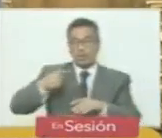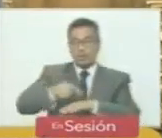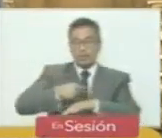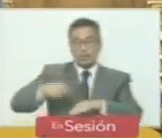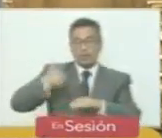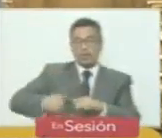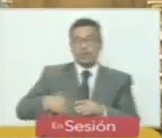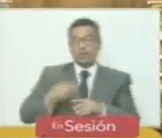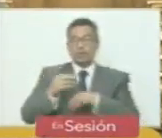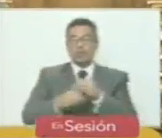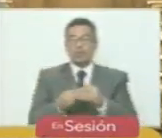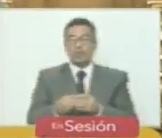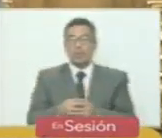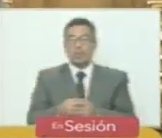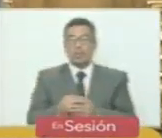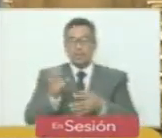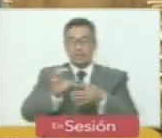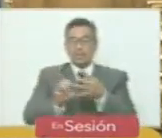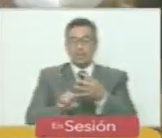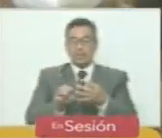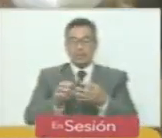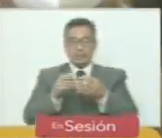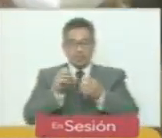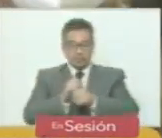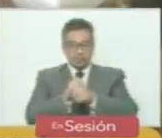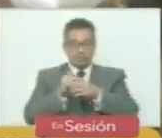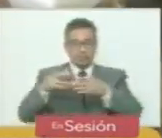como, elementos terroristas.